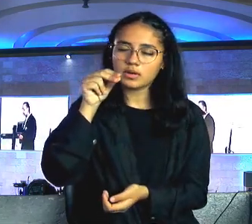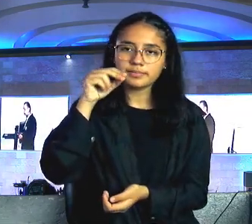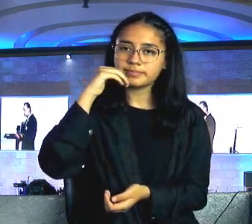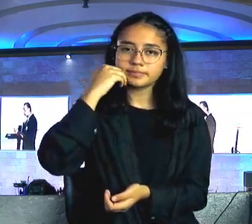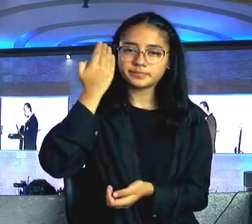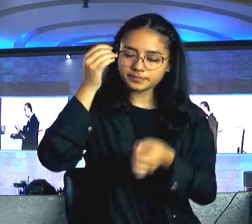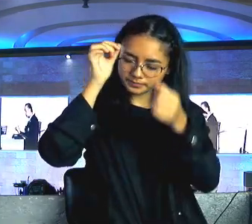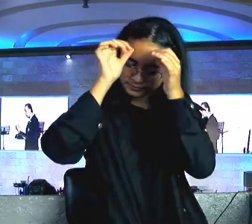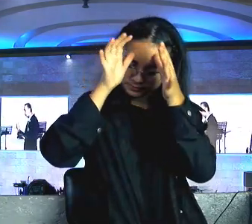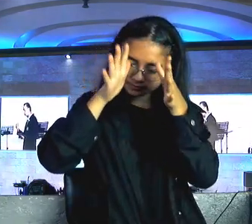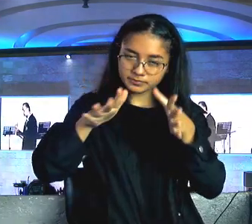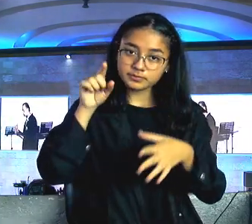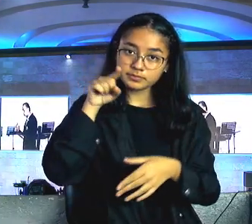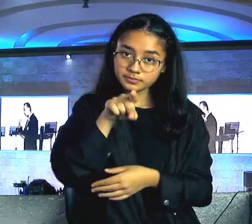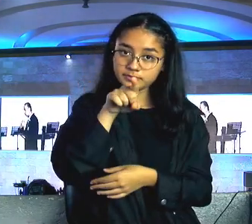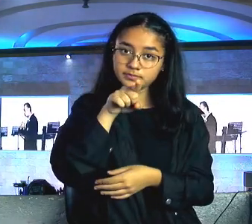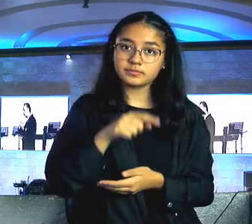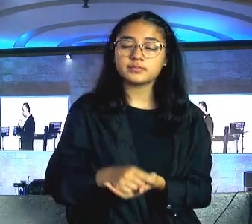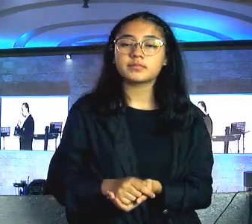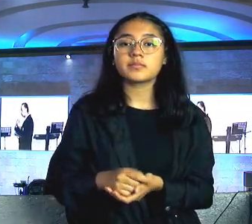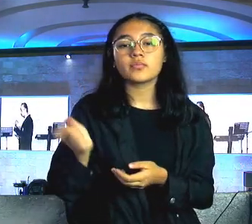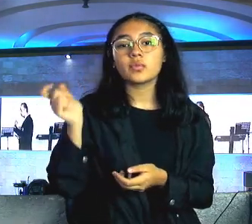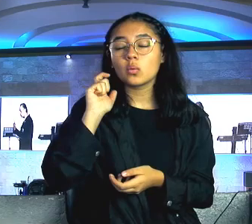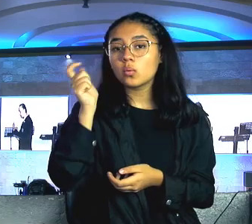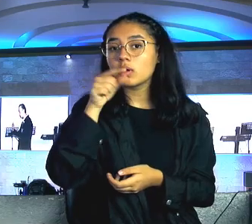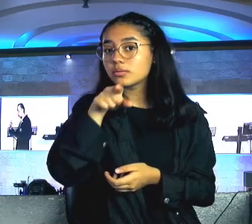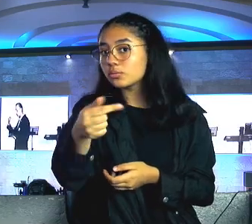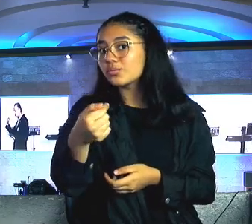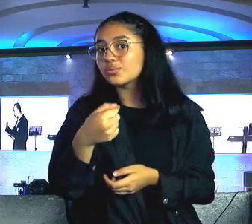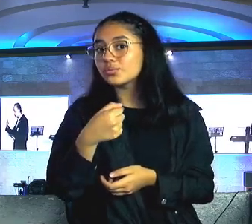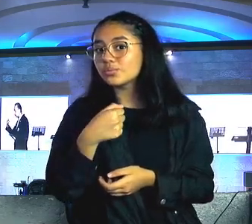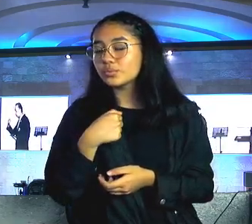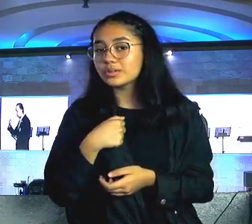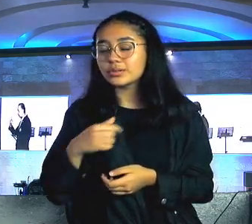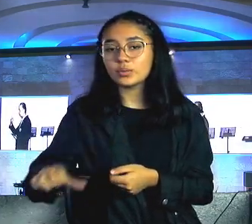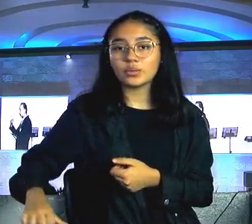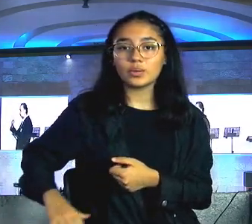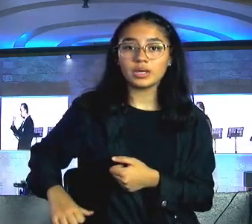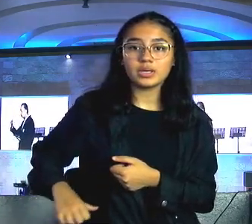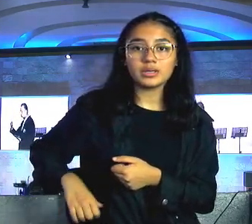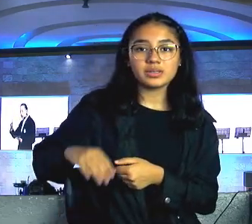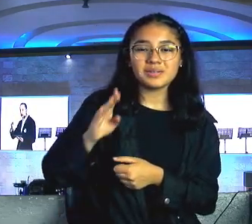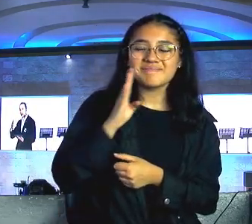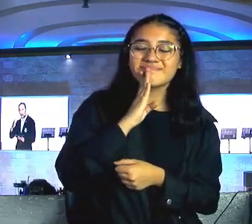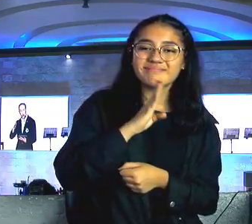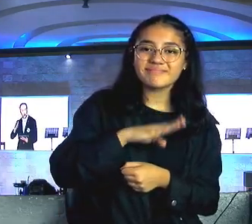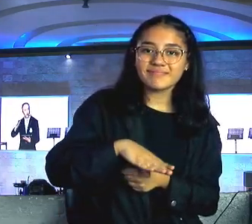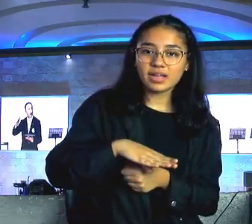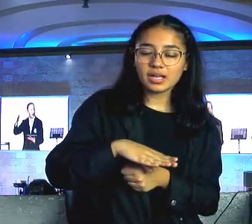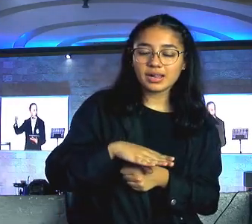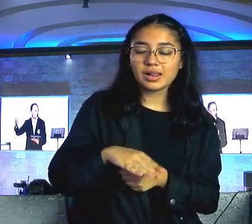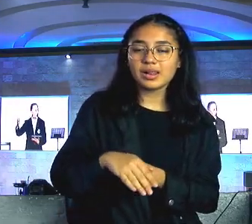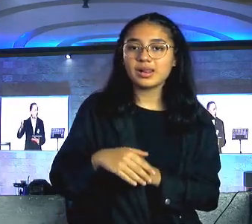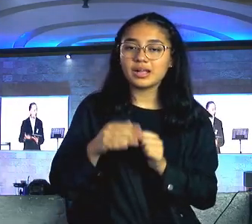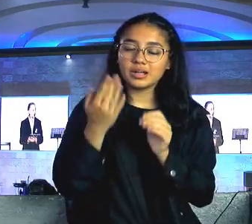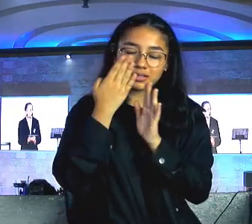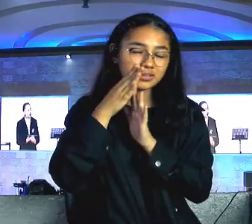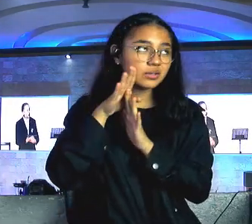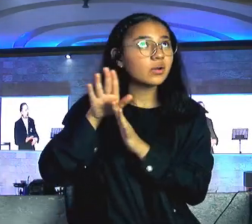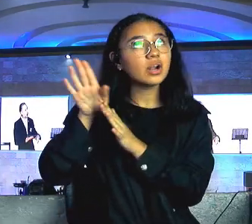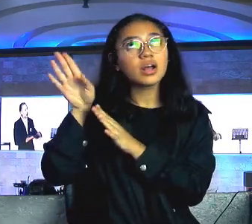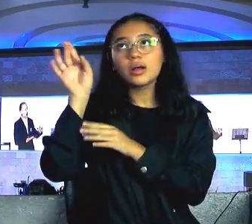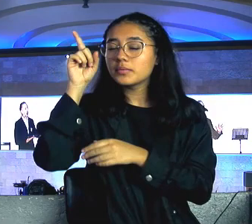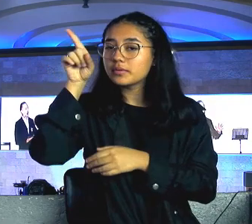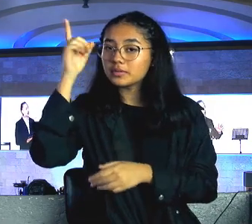El problema es cuando tú y yo actuamos mal, cuando tú y yo decidimos mal, cuando tú y yo ignoramos lo que Él dice, cuando tú y